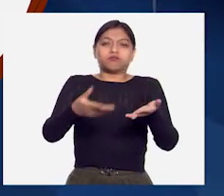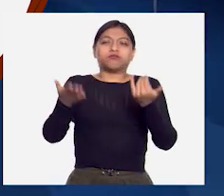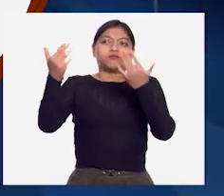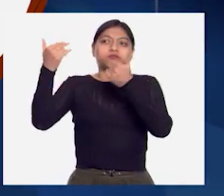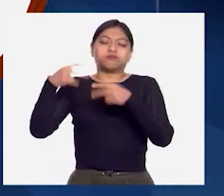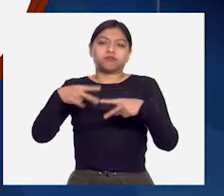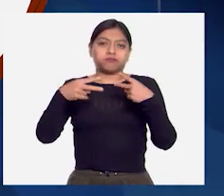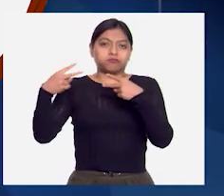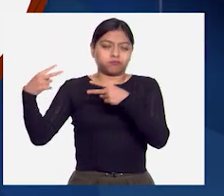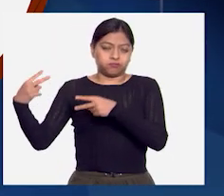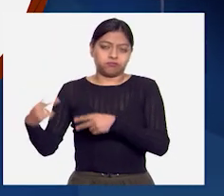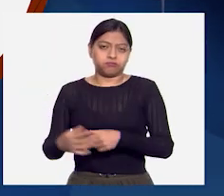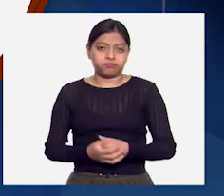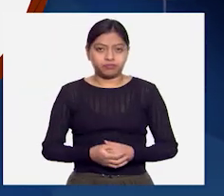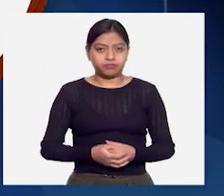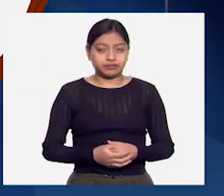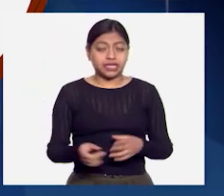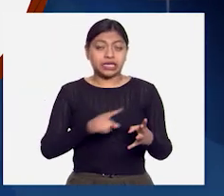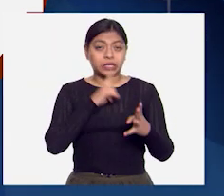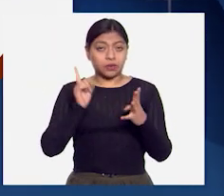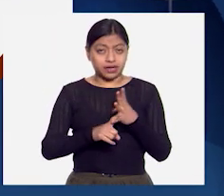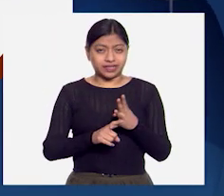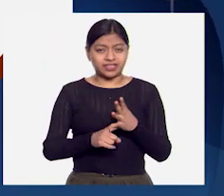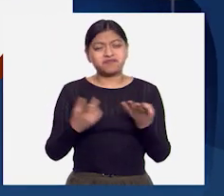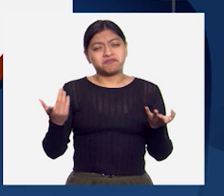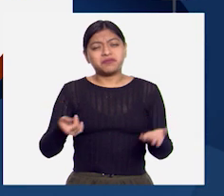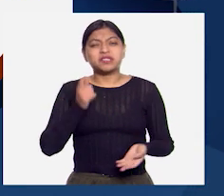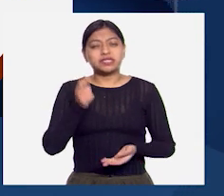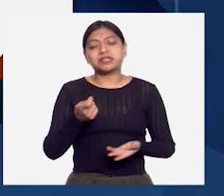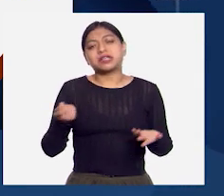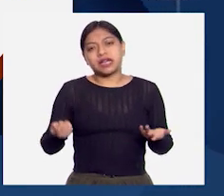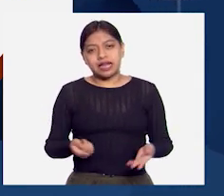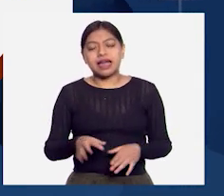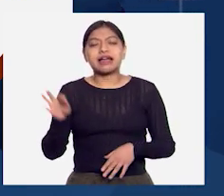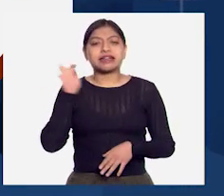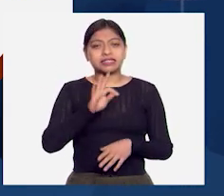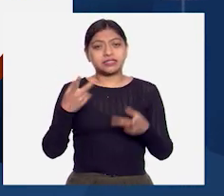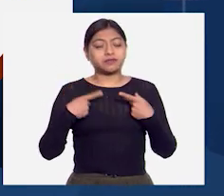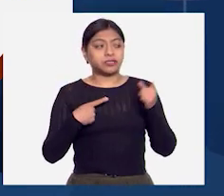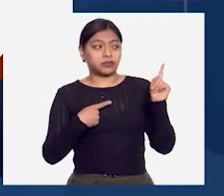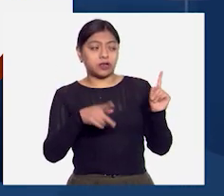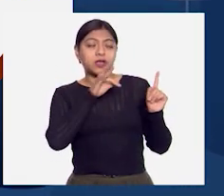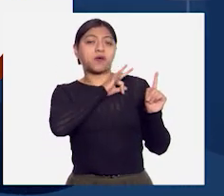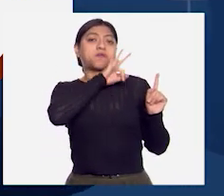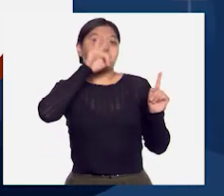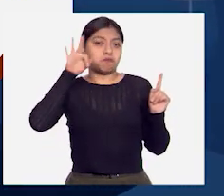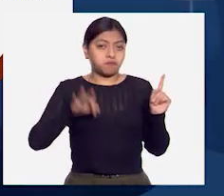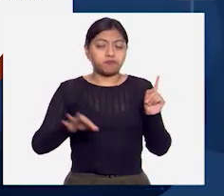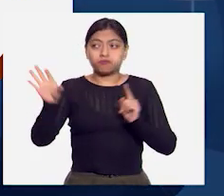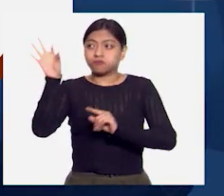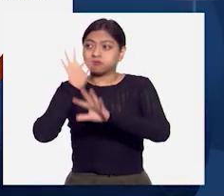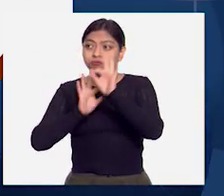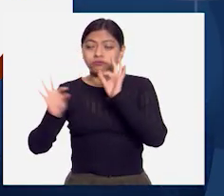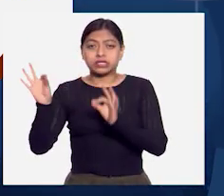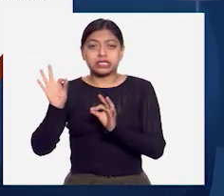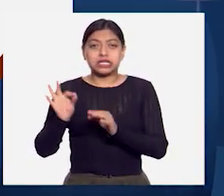debidamente autorizada por esta. La cuarta, persona que gestiona los contratos y asuntos profesionales a actores,